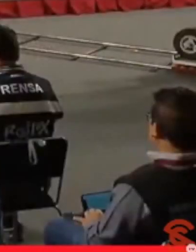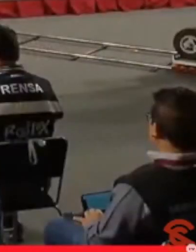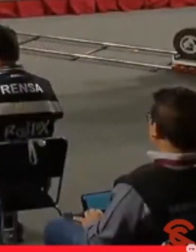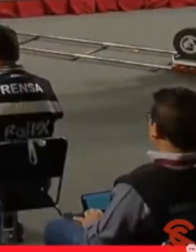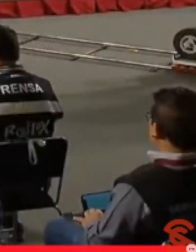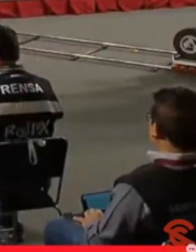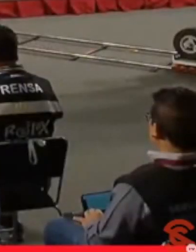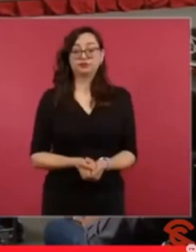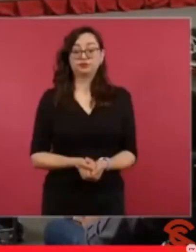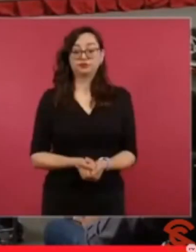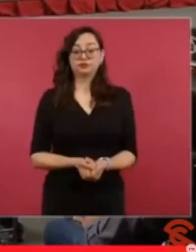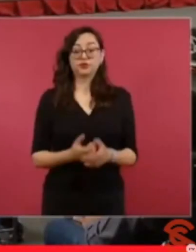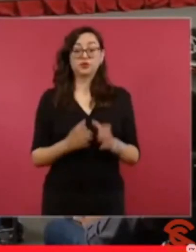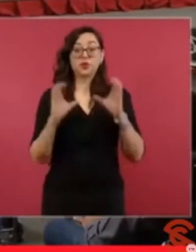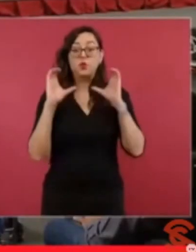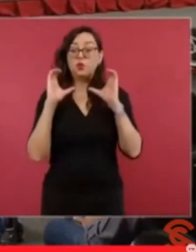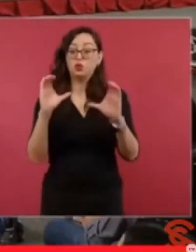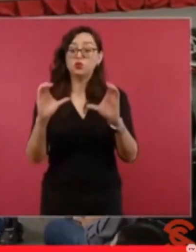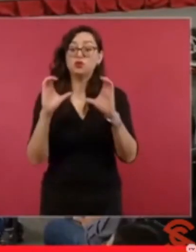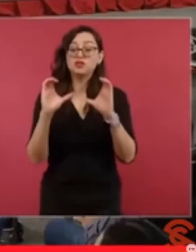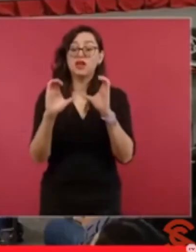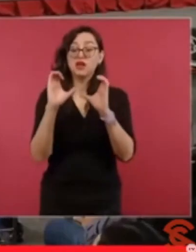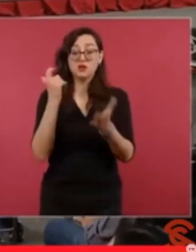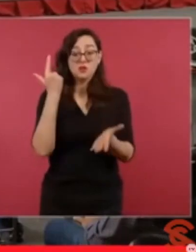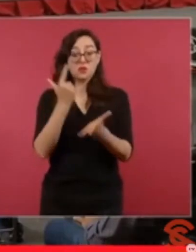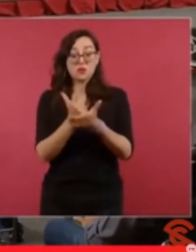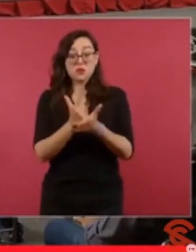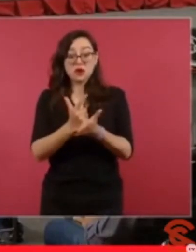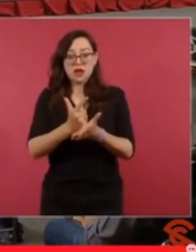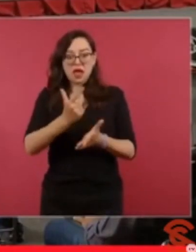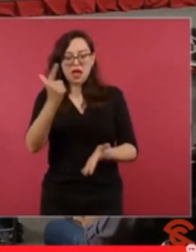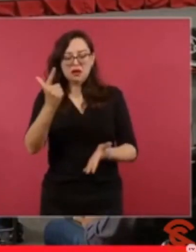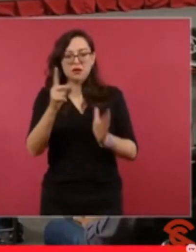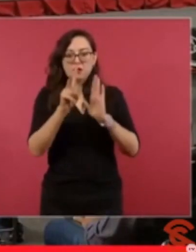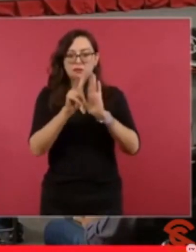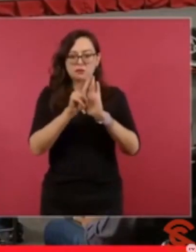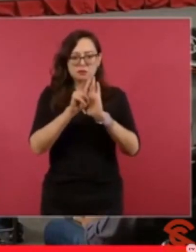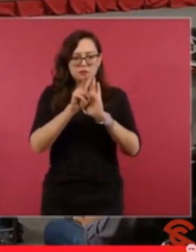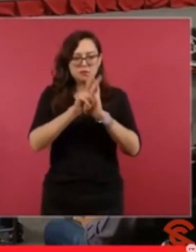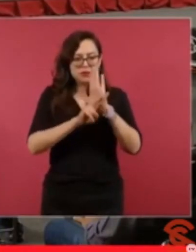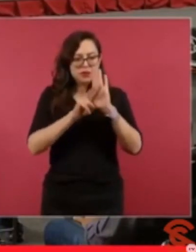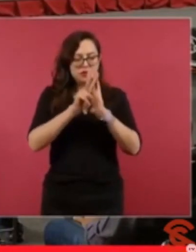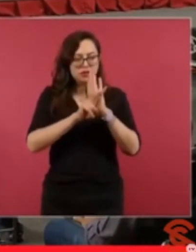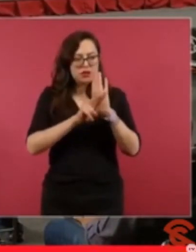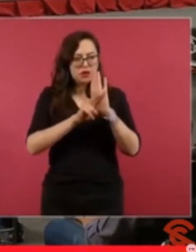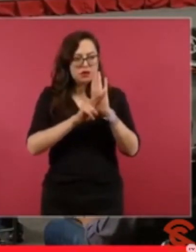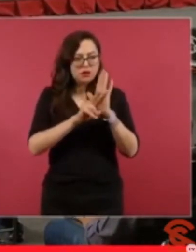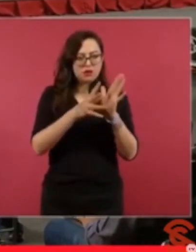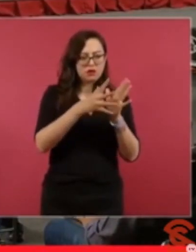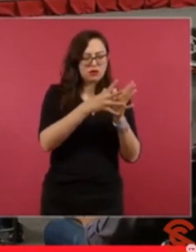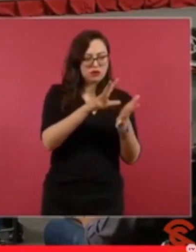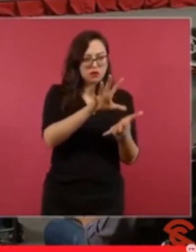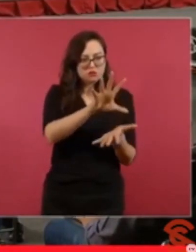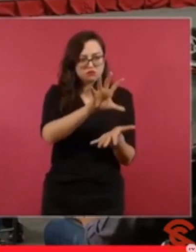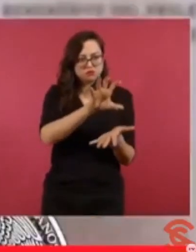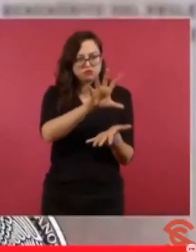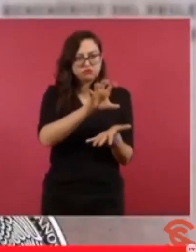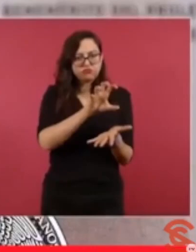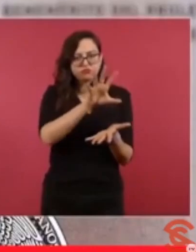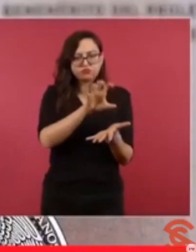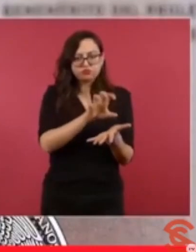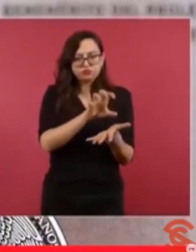artificial para alterar la voz e imágenes de videos reales. Hay que decir que esa maquinaria es muy